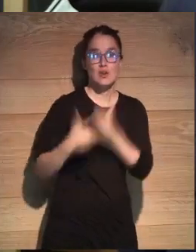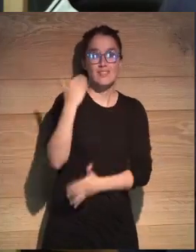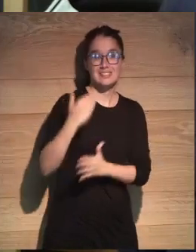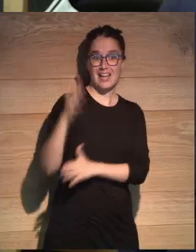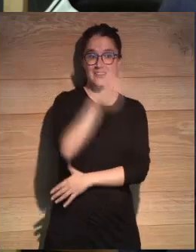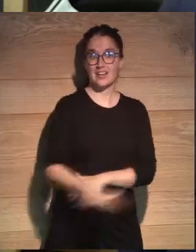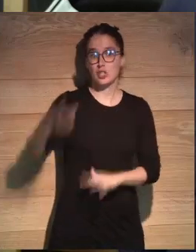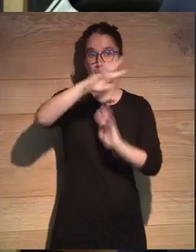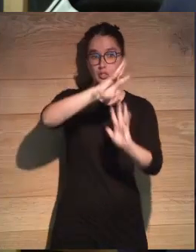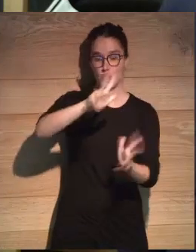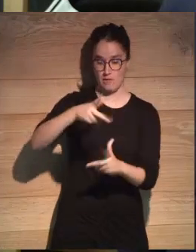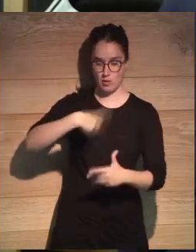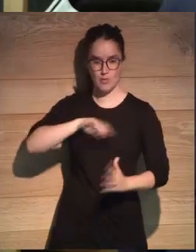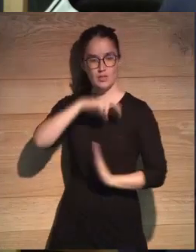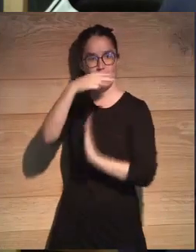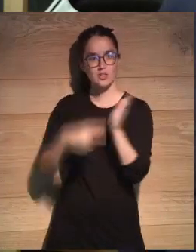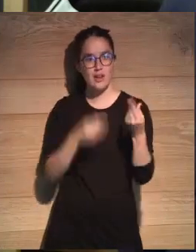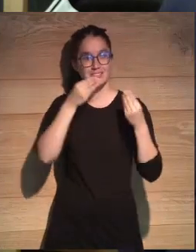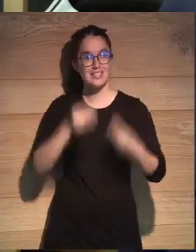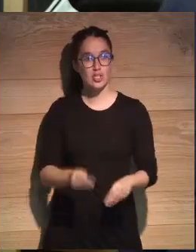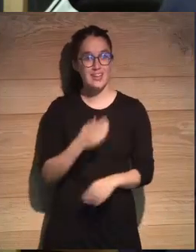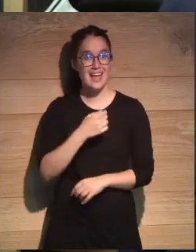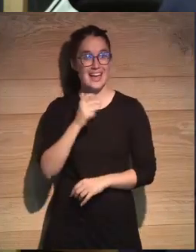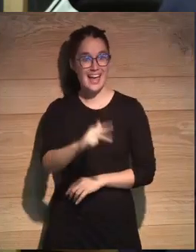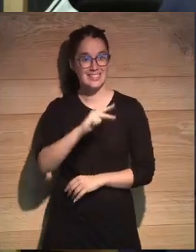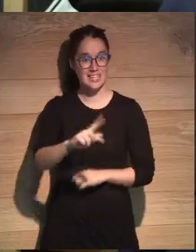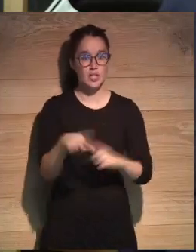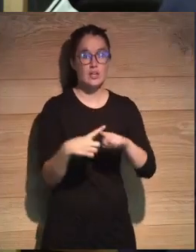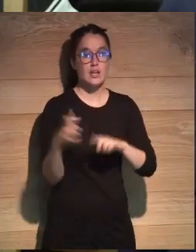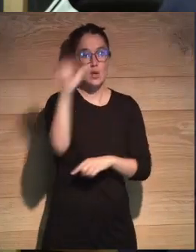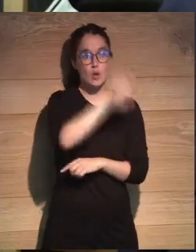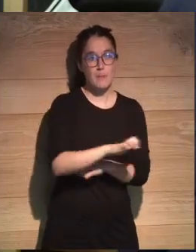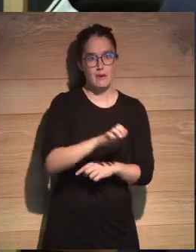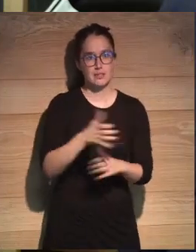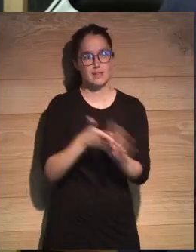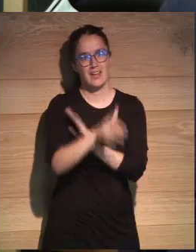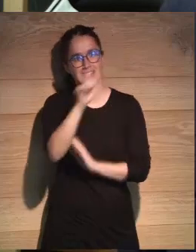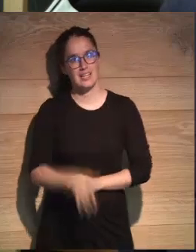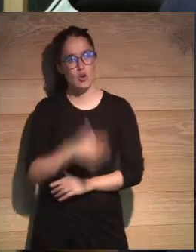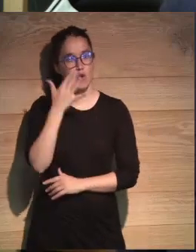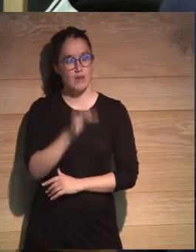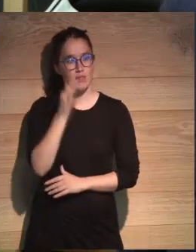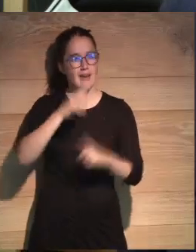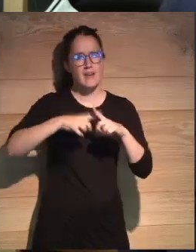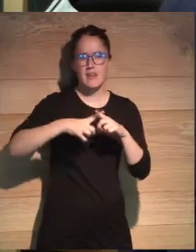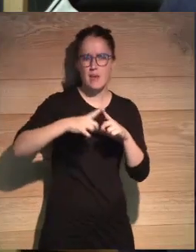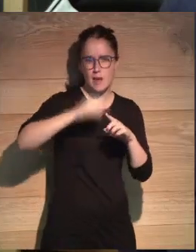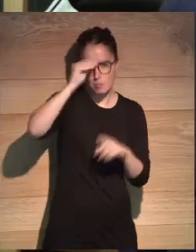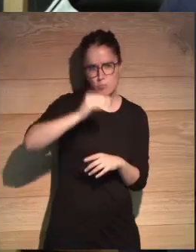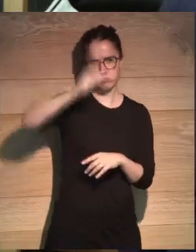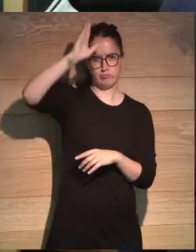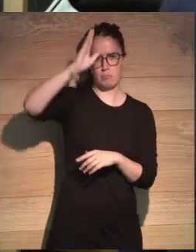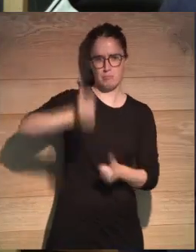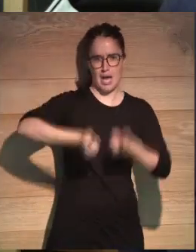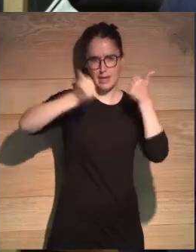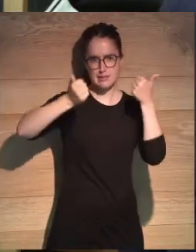y el lector de nuestra revista de historia en español y en Europa, en italiano o en francés, tiene más nivel, es más